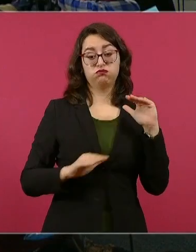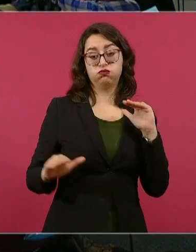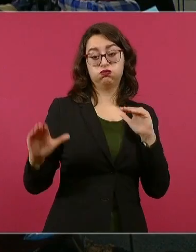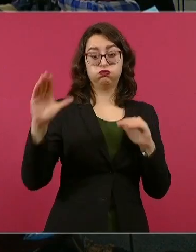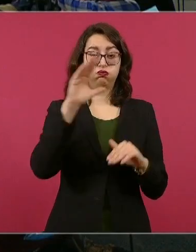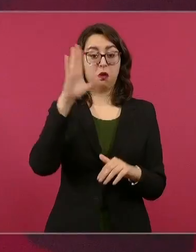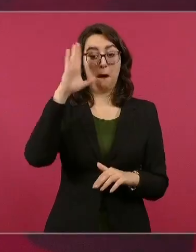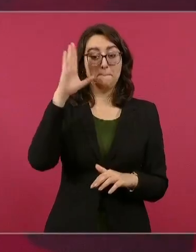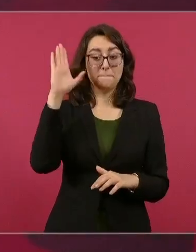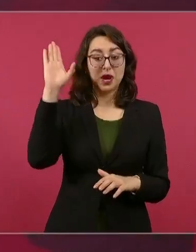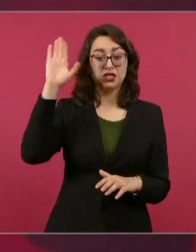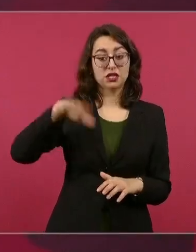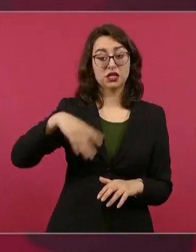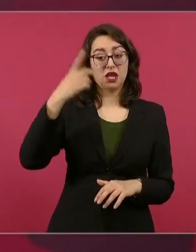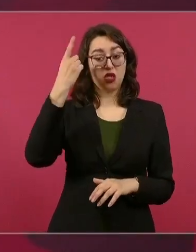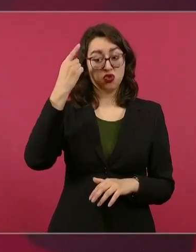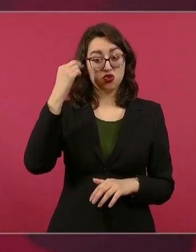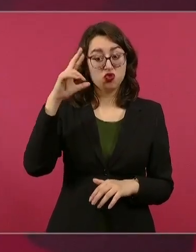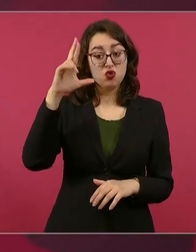es